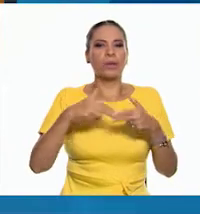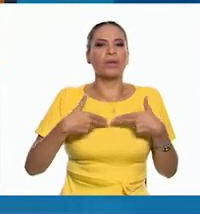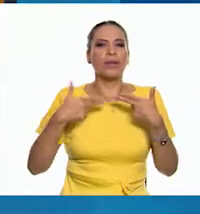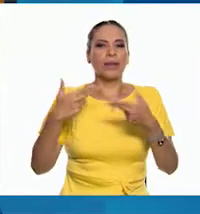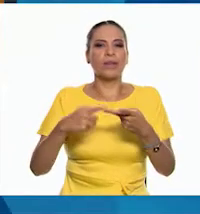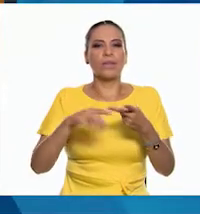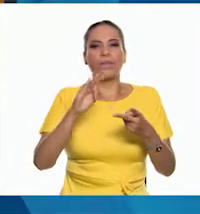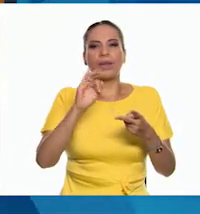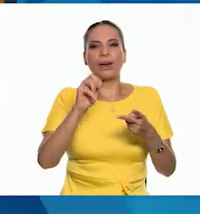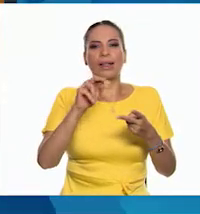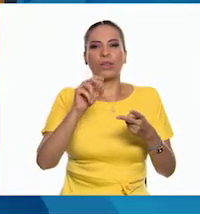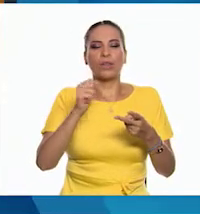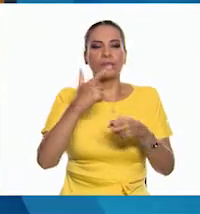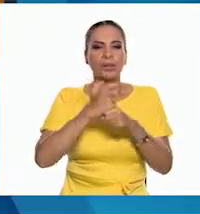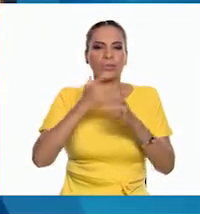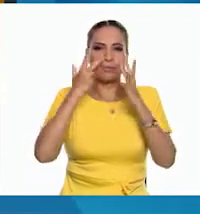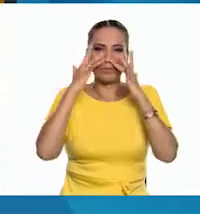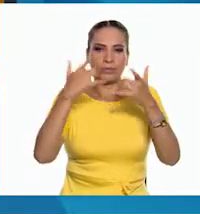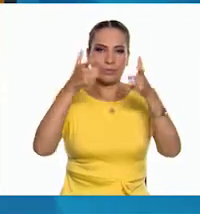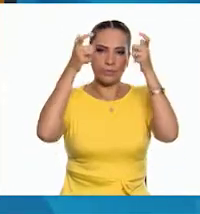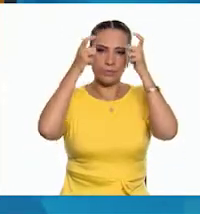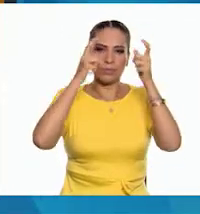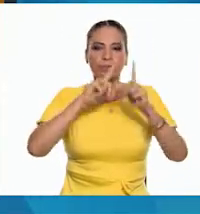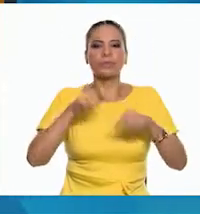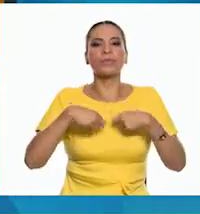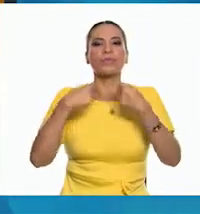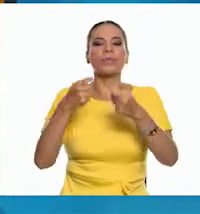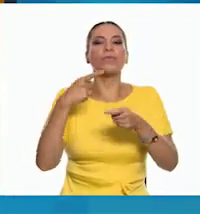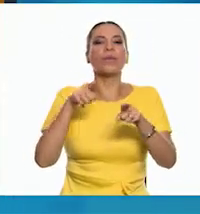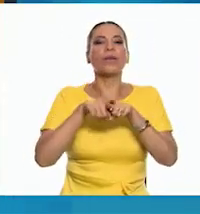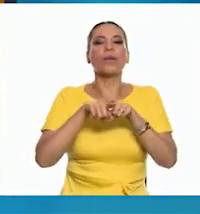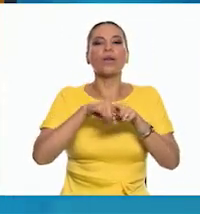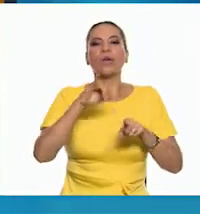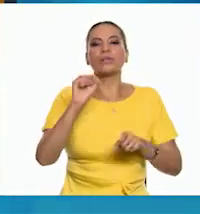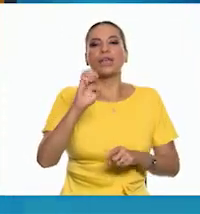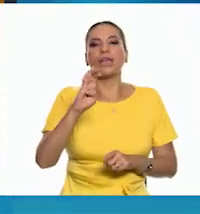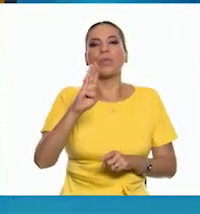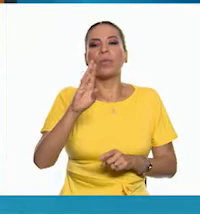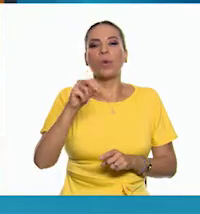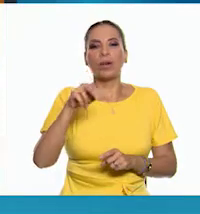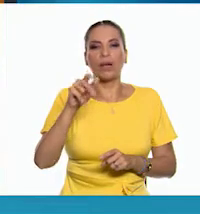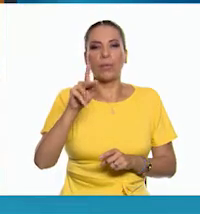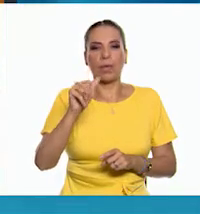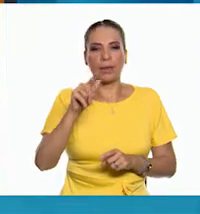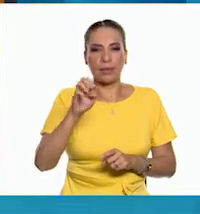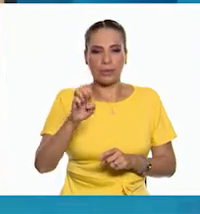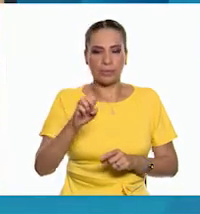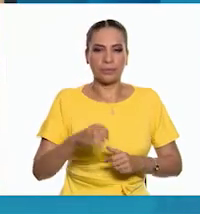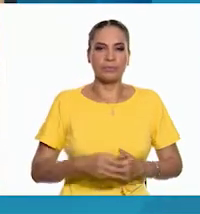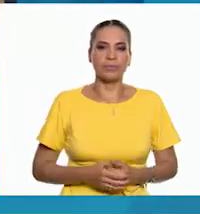a renunciar a la corona, y en su lugar nombró a su hermano José Bonaparte.